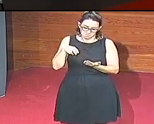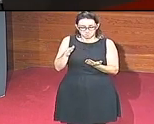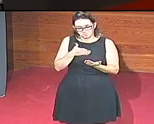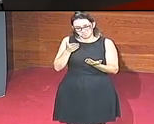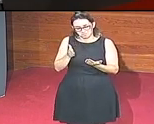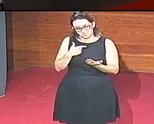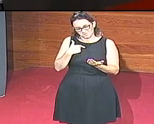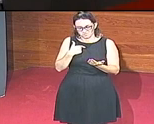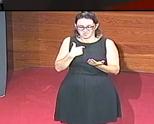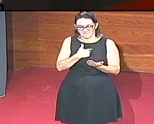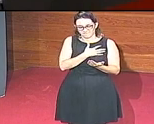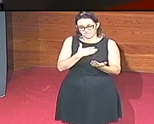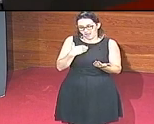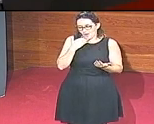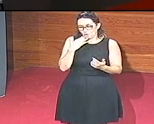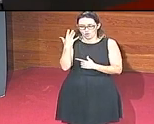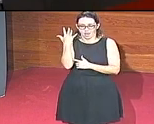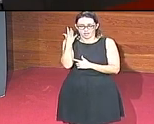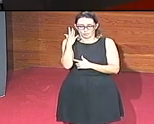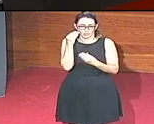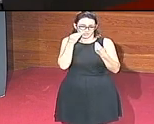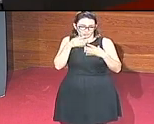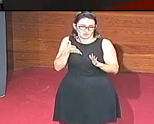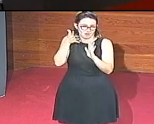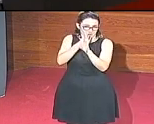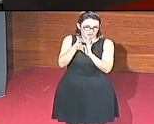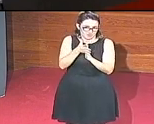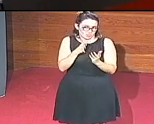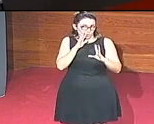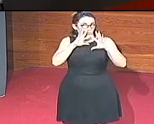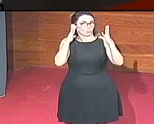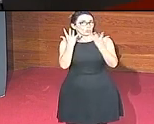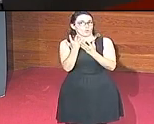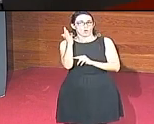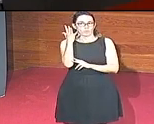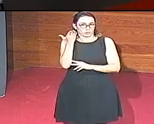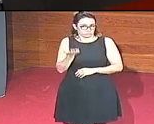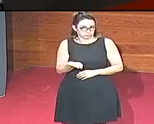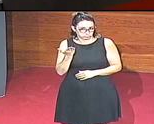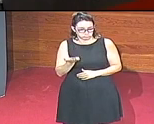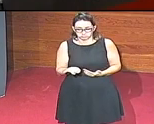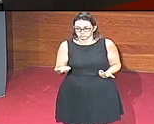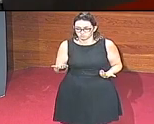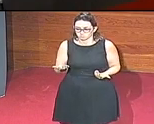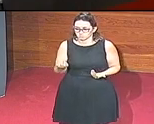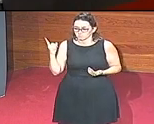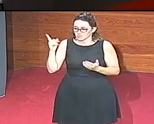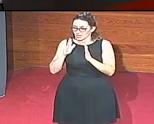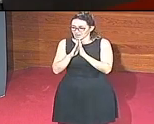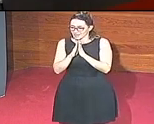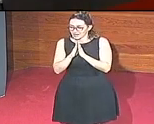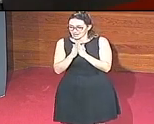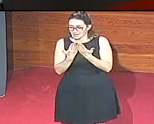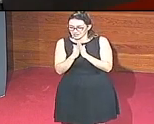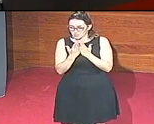quiero contar una cosa sobre árboles que importante son los árboles en nuestro mundo entonces este libro de araujo que es una es